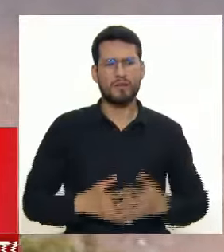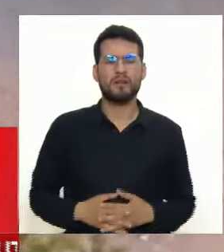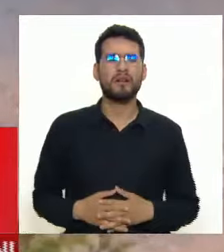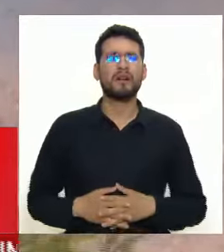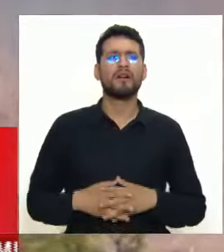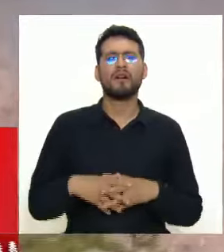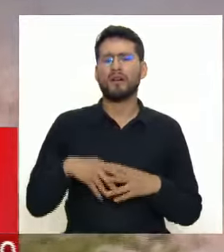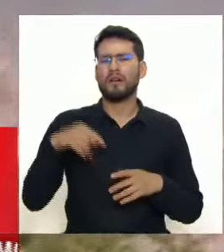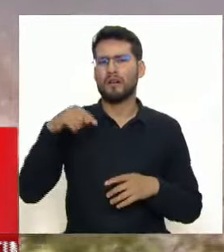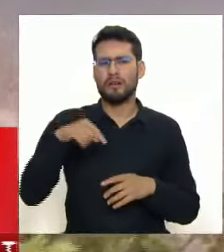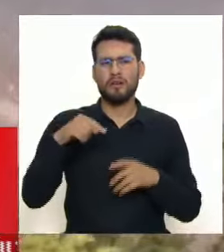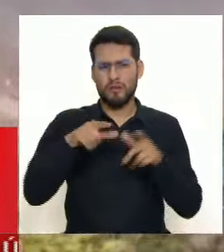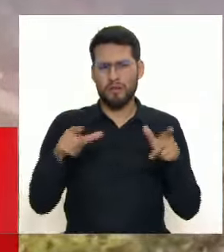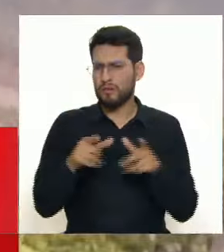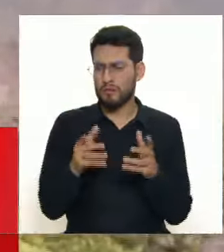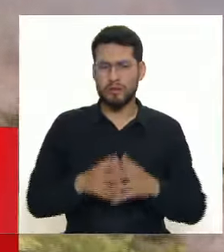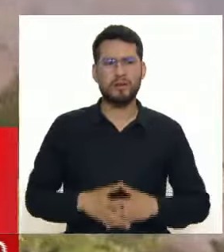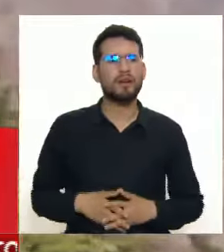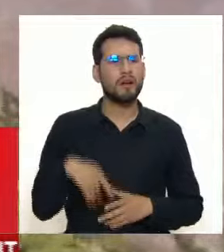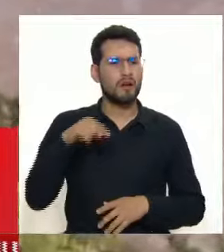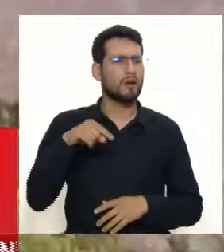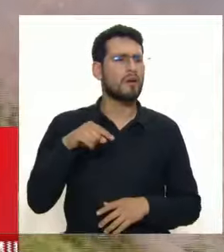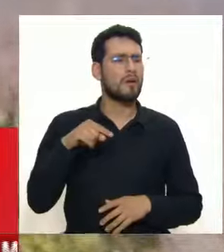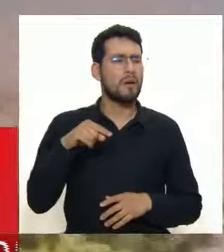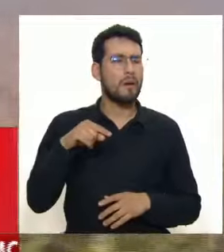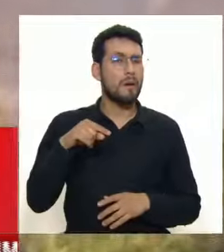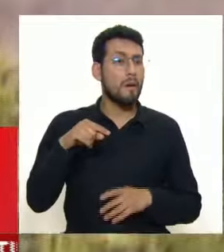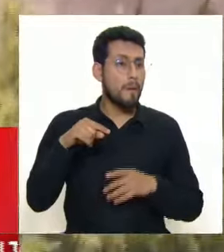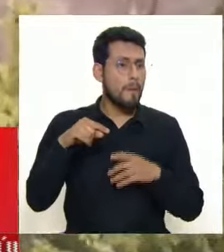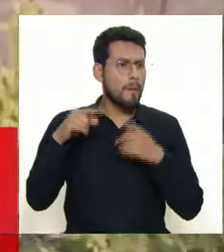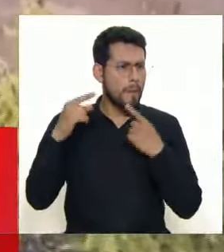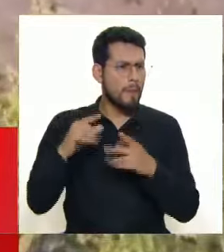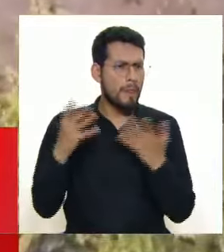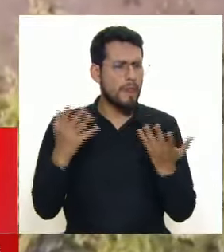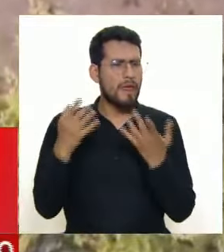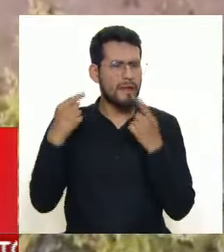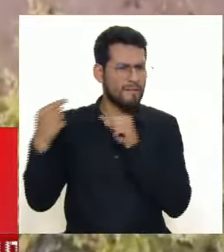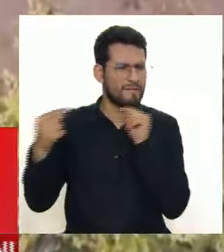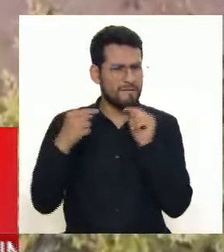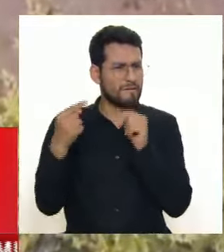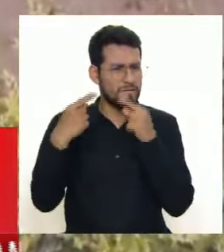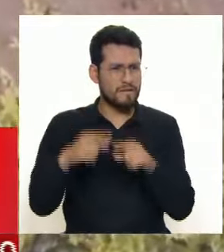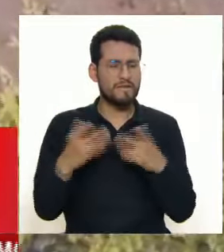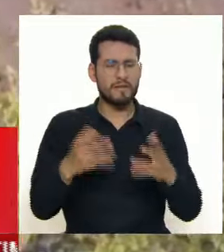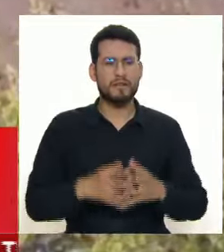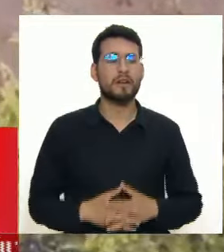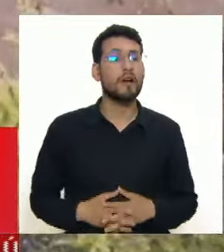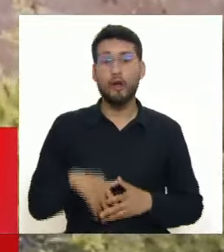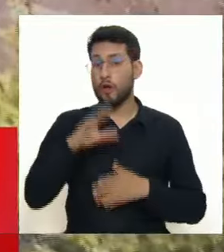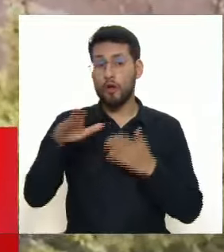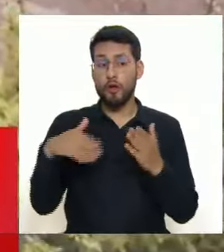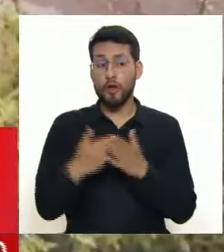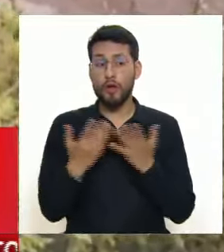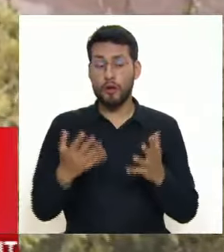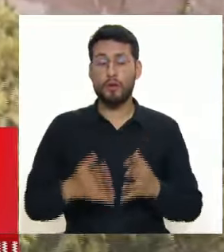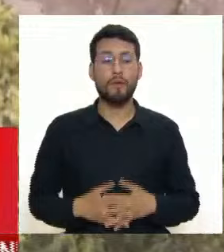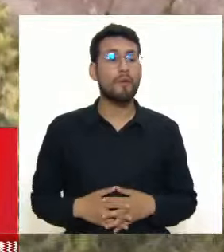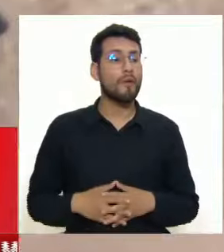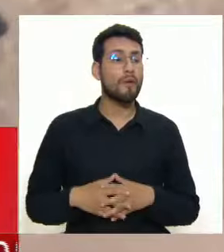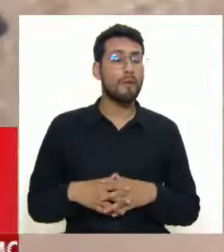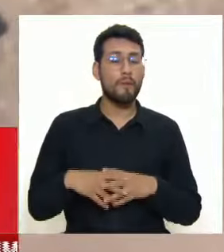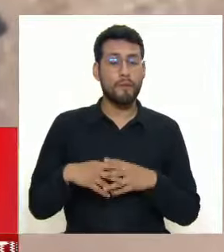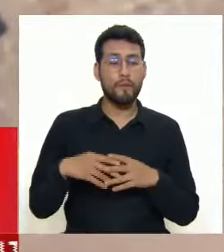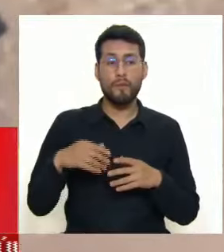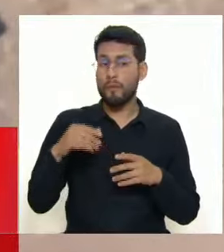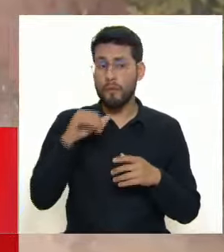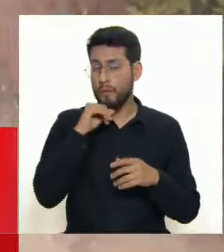de organizaciones en esta zona. Y esta es una de las consecuencias, justamente este tipo de enfrentamientos que ha dejado como heridos. Estamos todos ya dispuestos a un recaudo, por lo